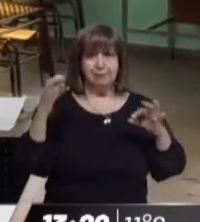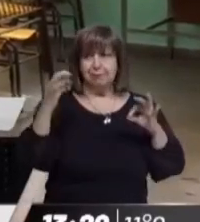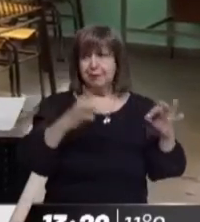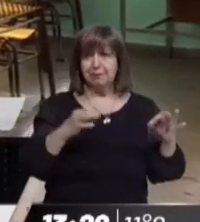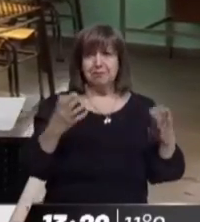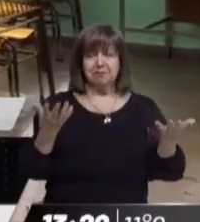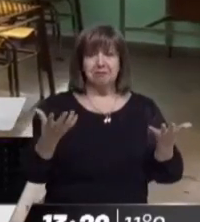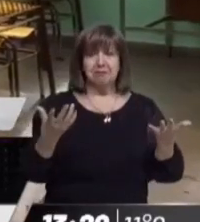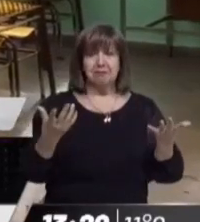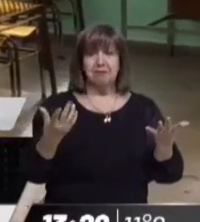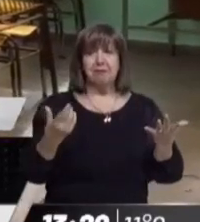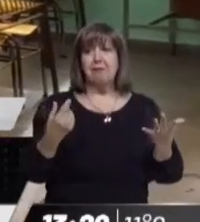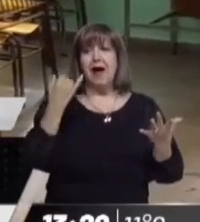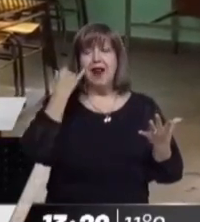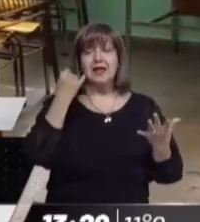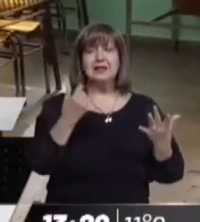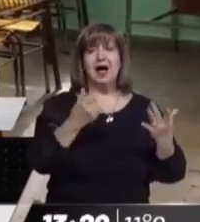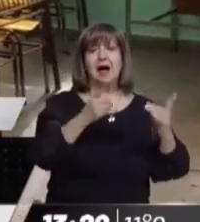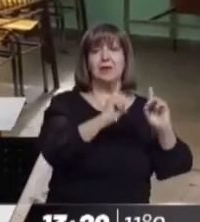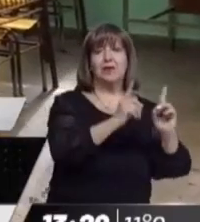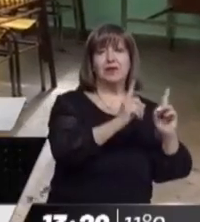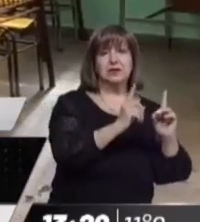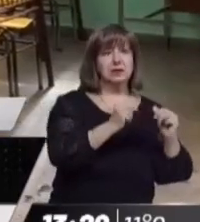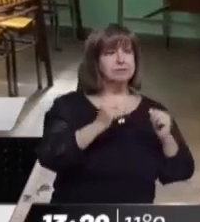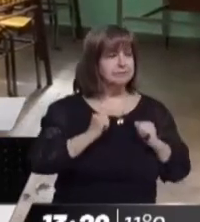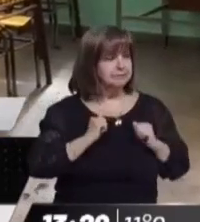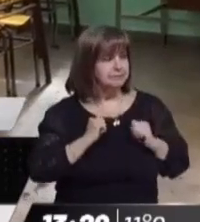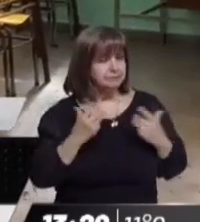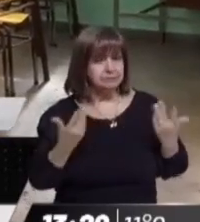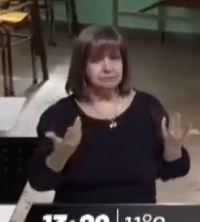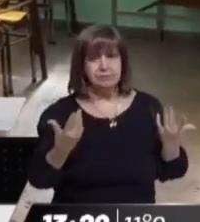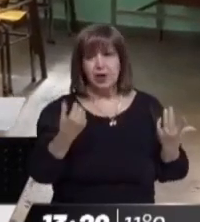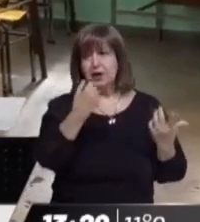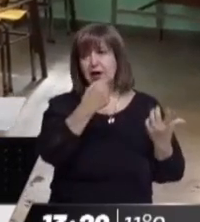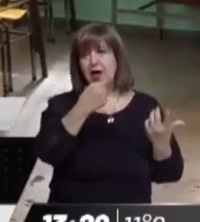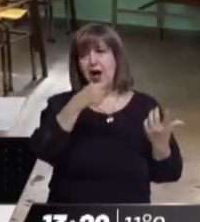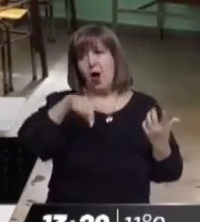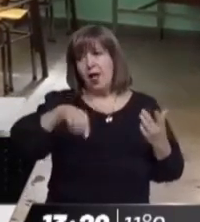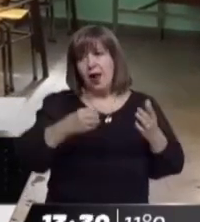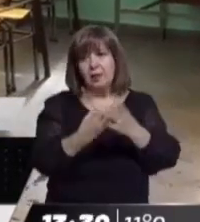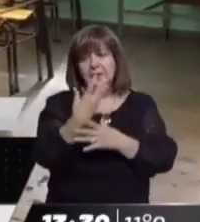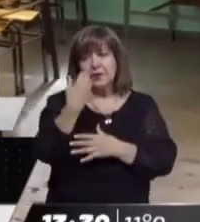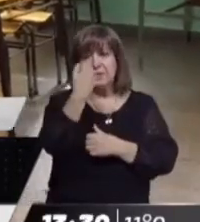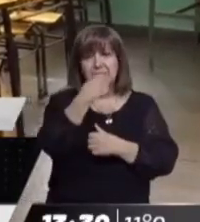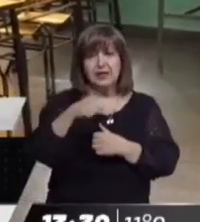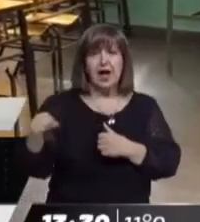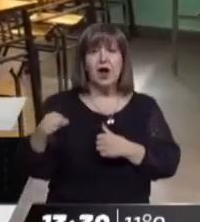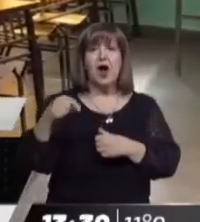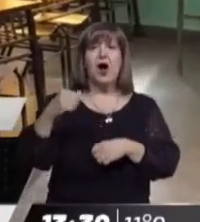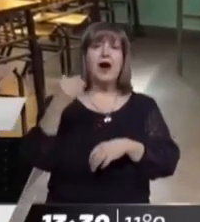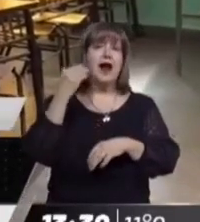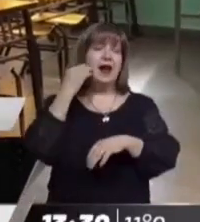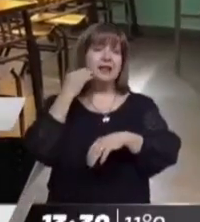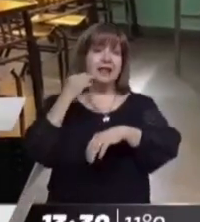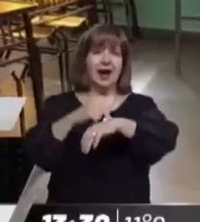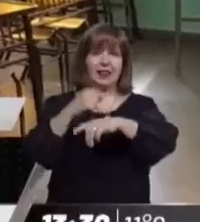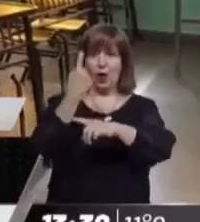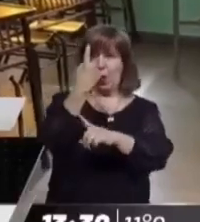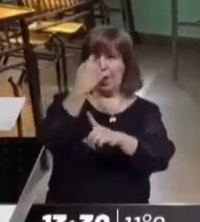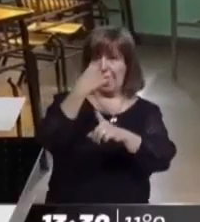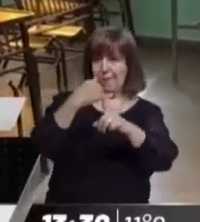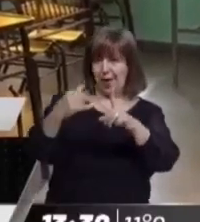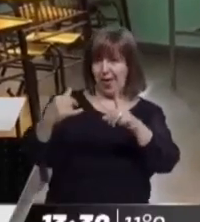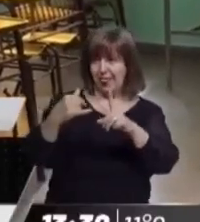con apoyo a las trayectorias débiles. No están porque no vinieron en la mañana. Y está por ingresar el turno tarde, 13:30, creo